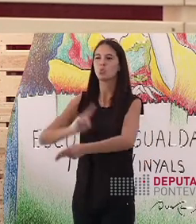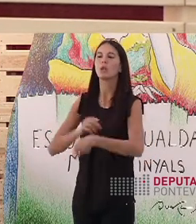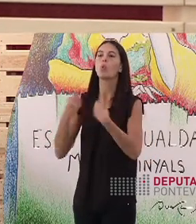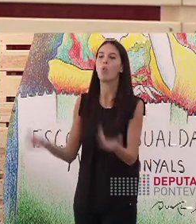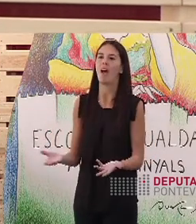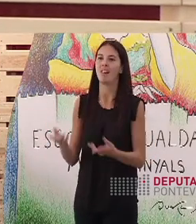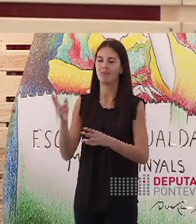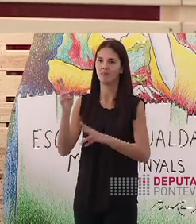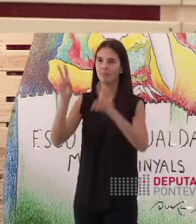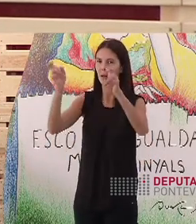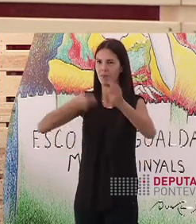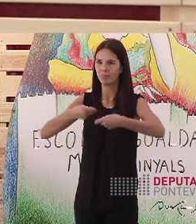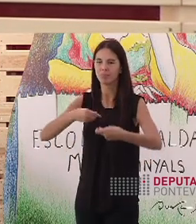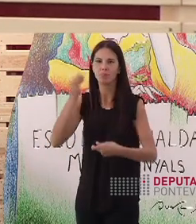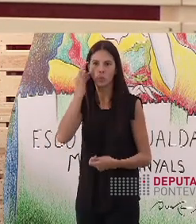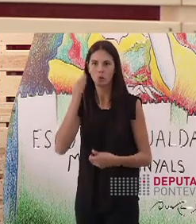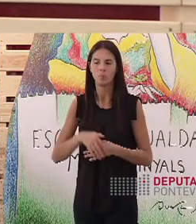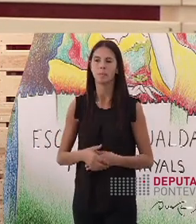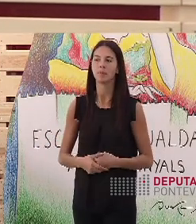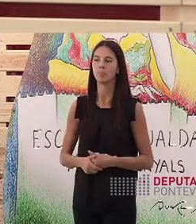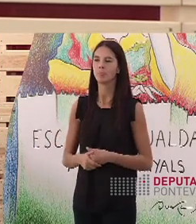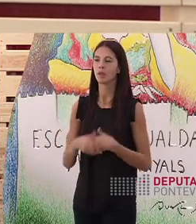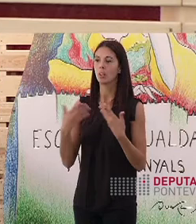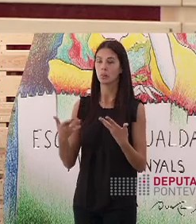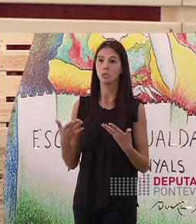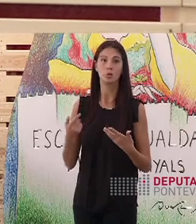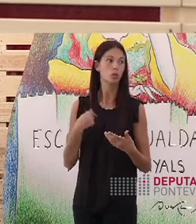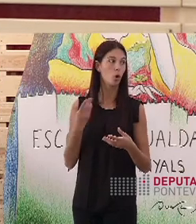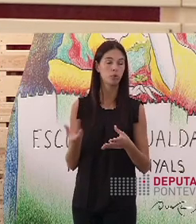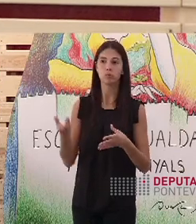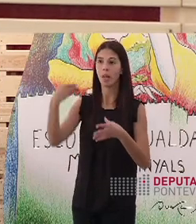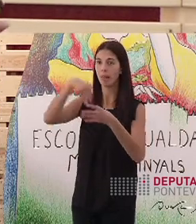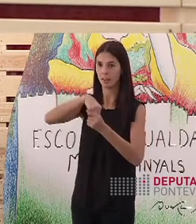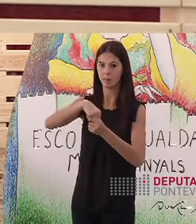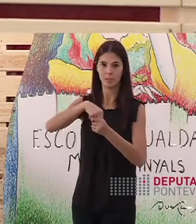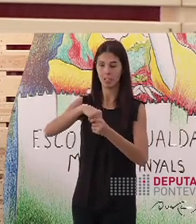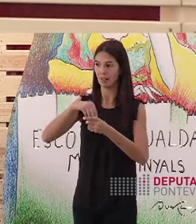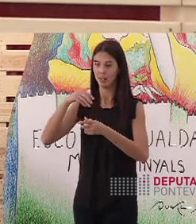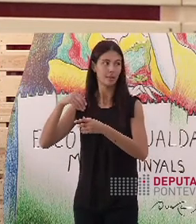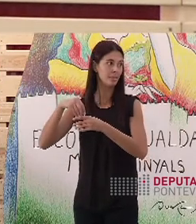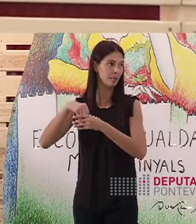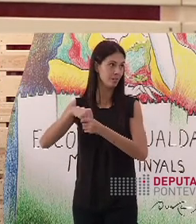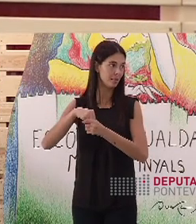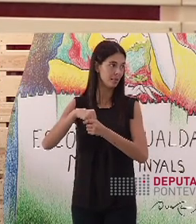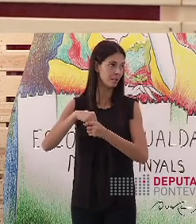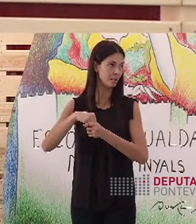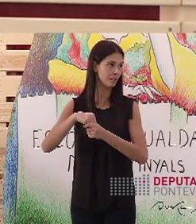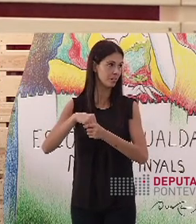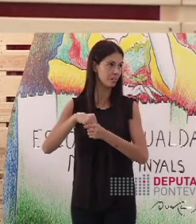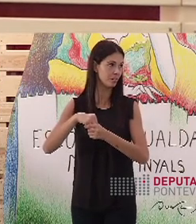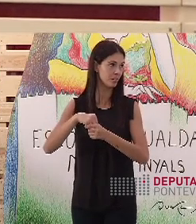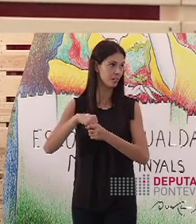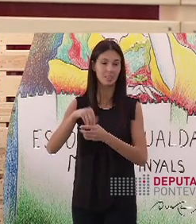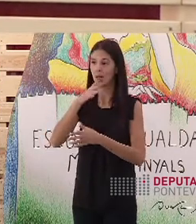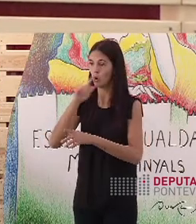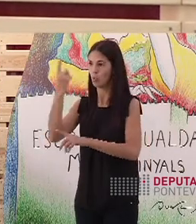trata. Enseguida, ainda que eu formo parte, pues, como acabamos, que sí, que con